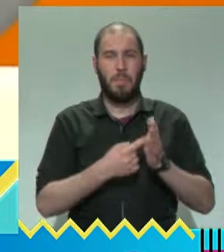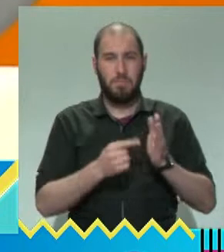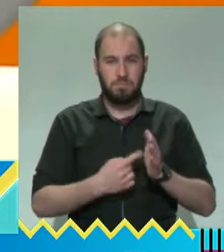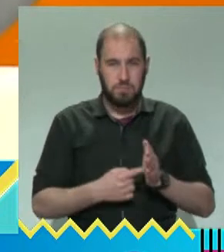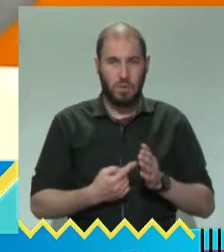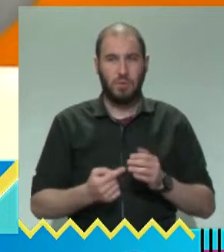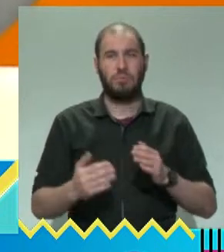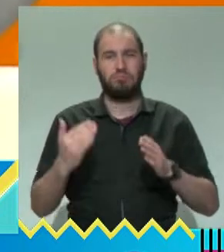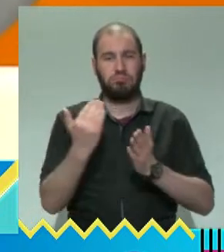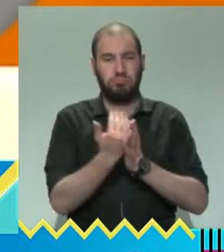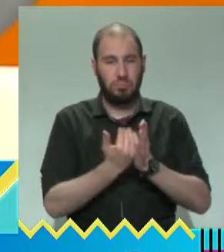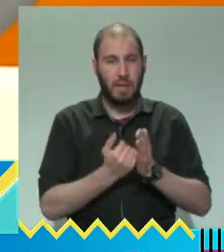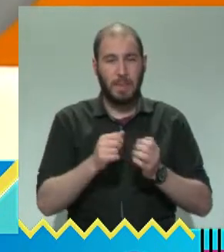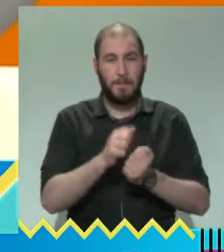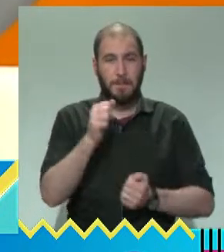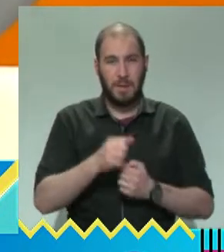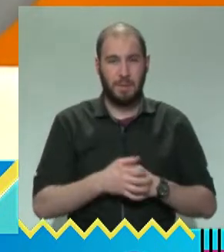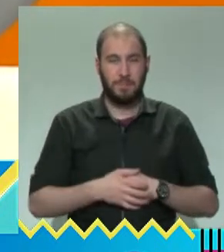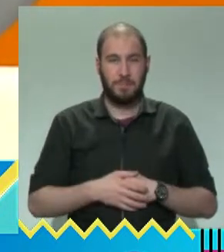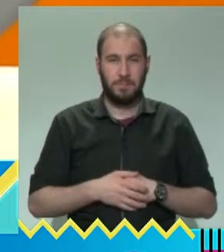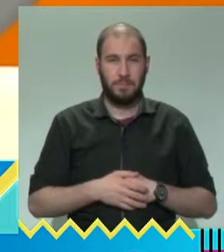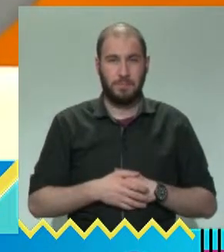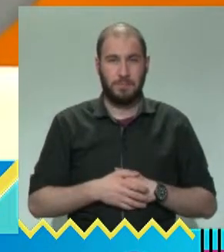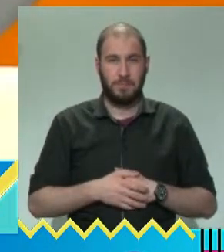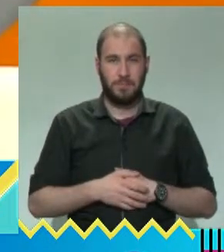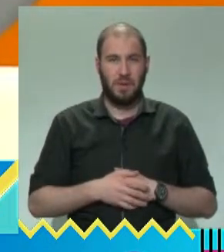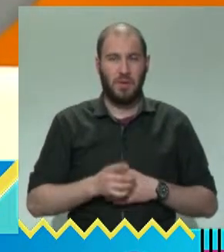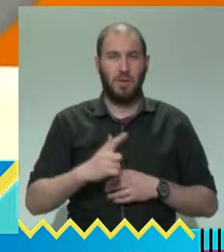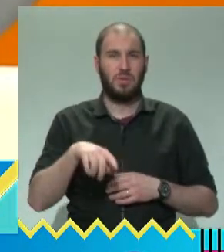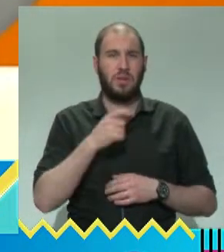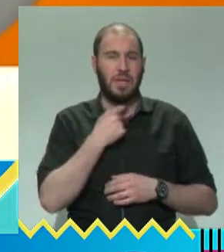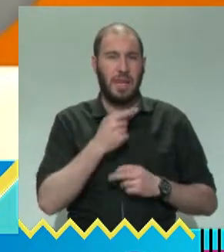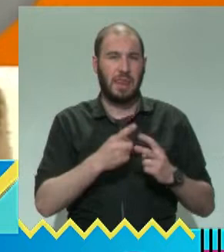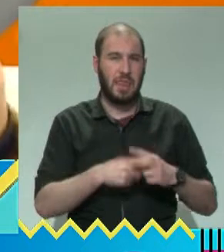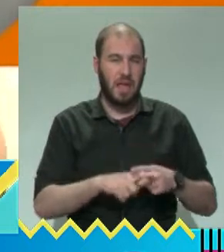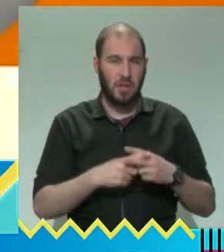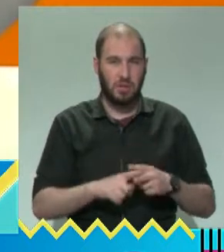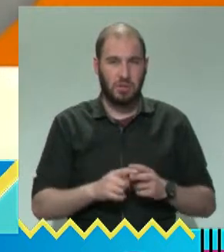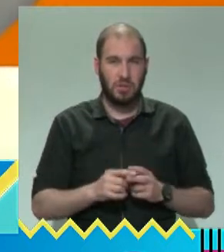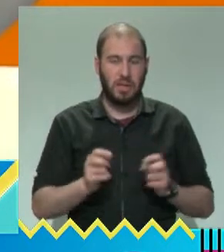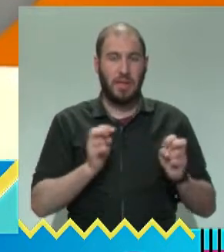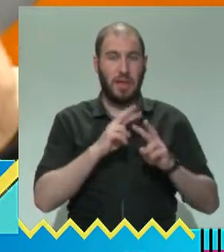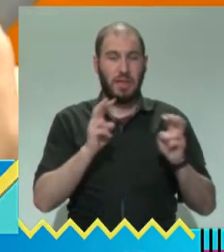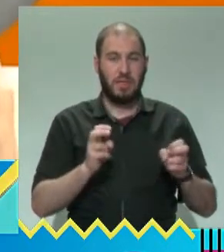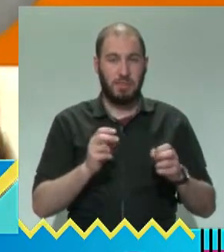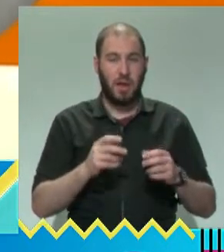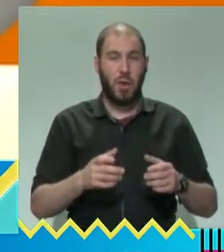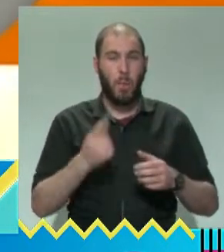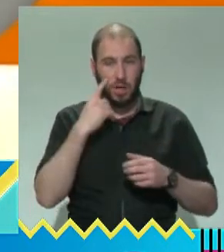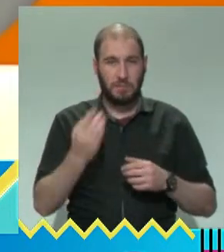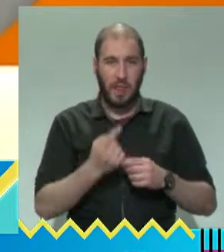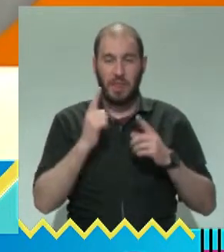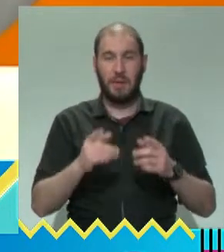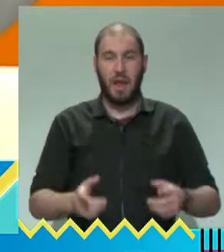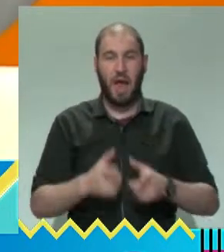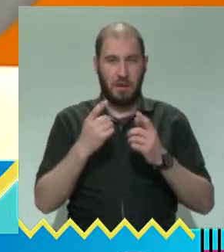a hitos en los pliegos lo que queremos los técnicos desde el punto de vista de municipio y de arbolado.